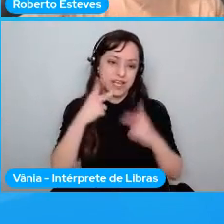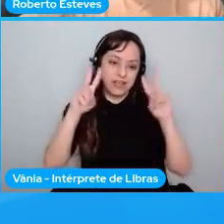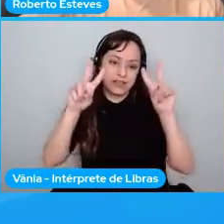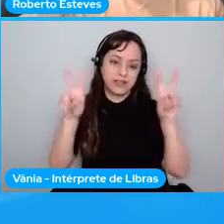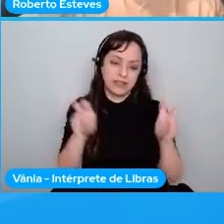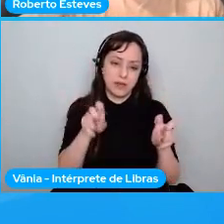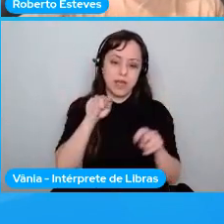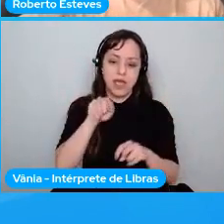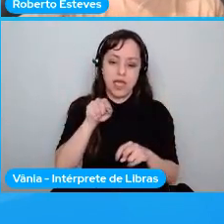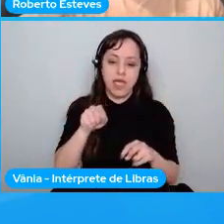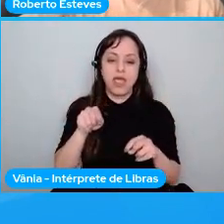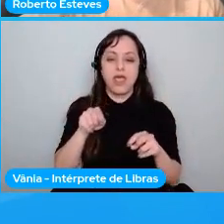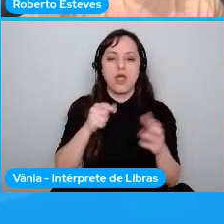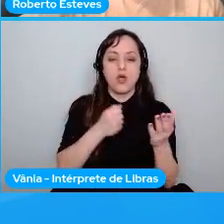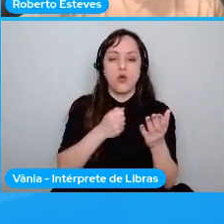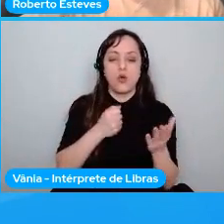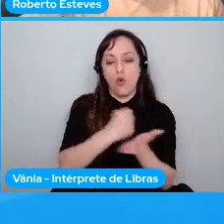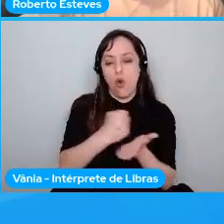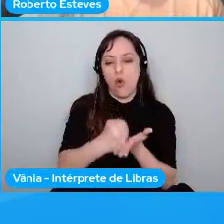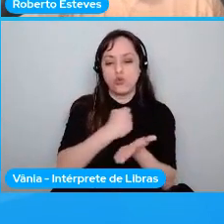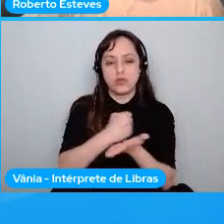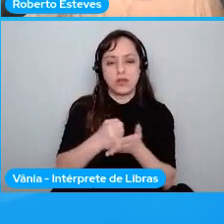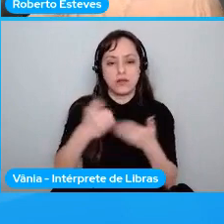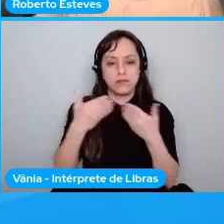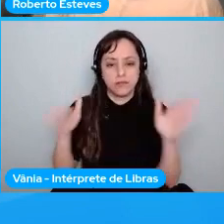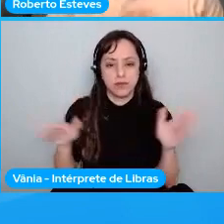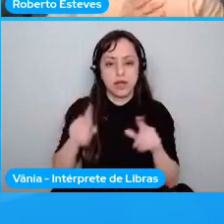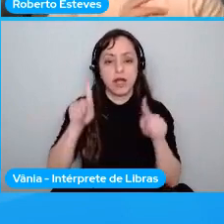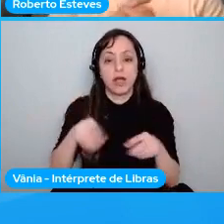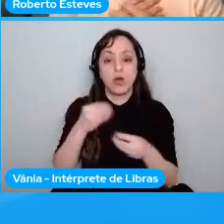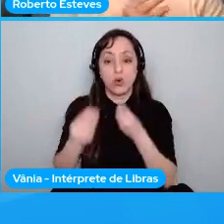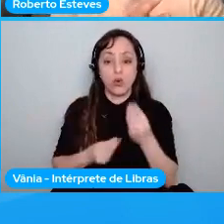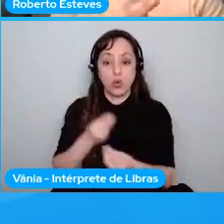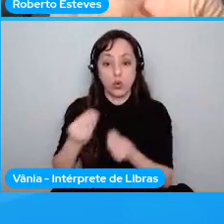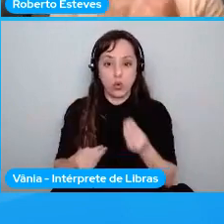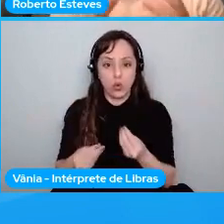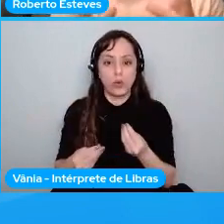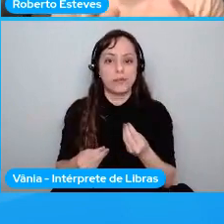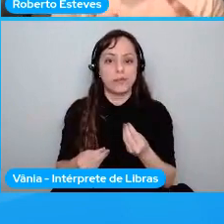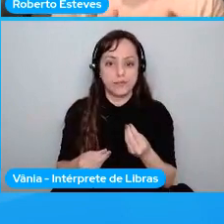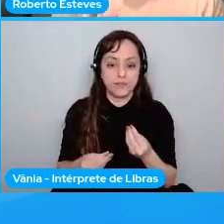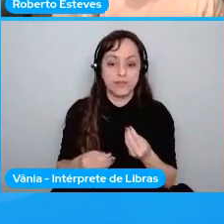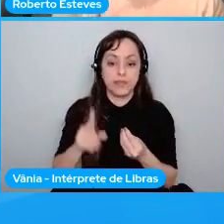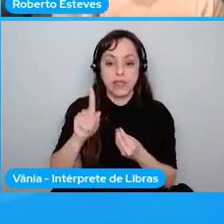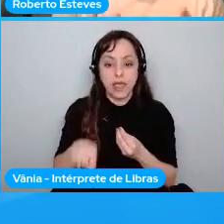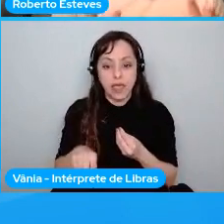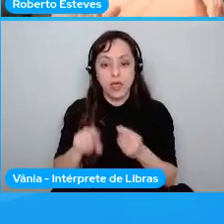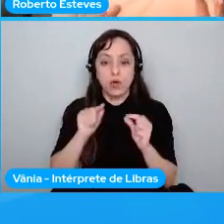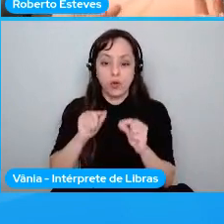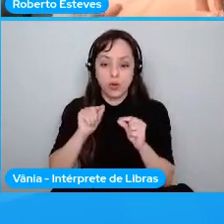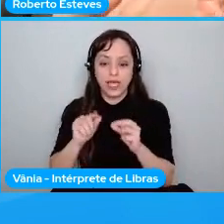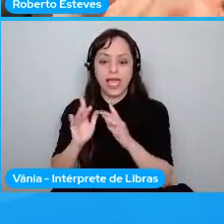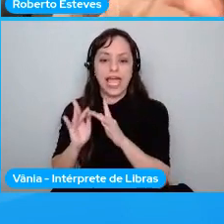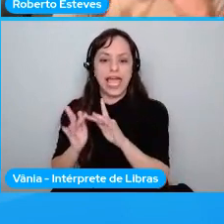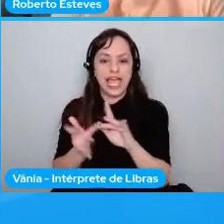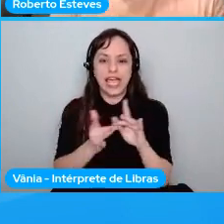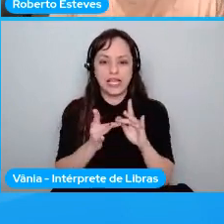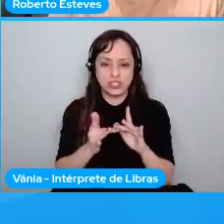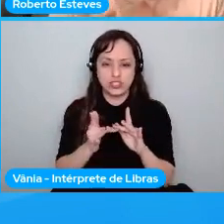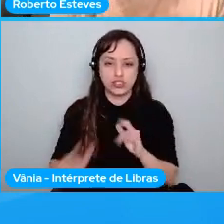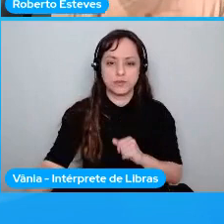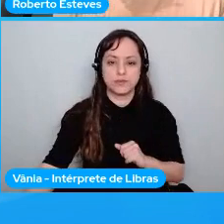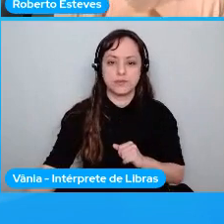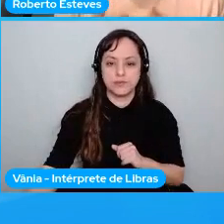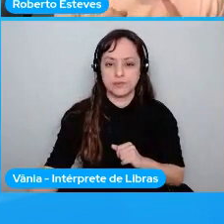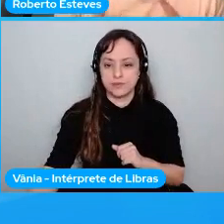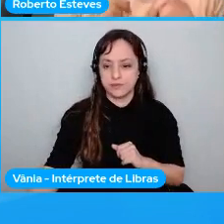llama red flags, ¿ya? Hablamos de los que se llaman los red flags. ¿Qué son estos red flags? Son